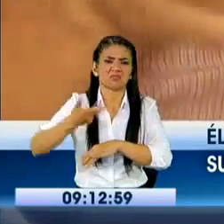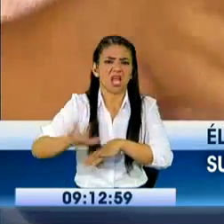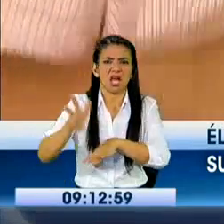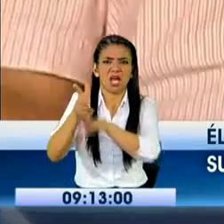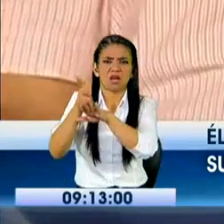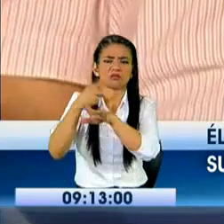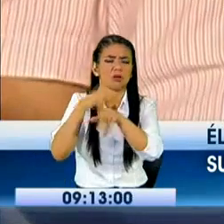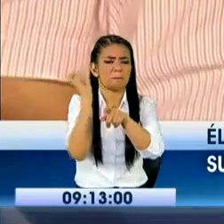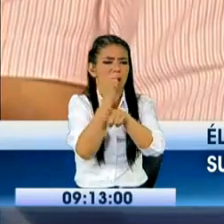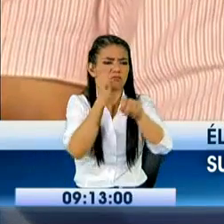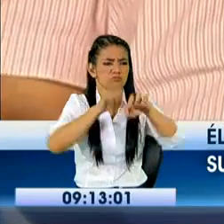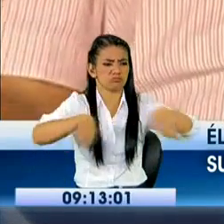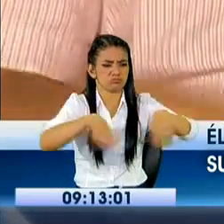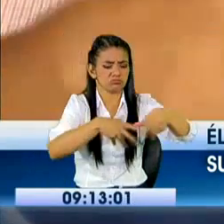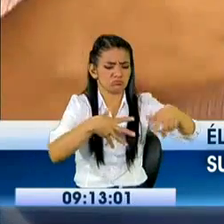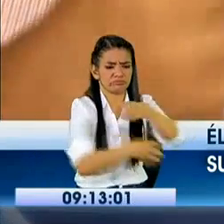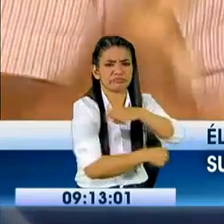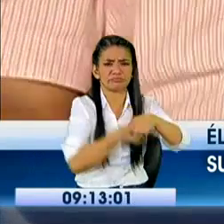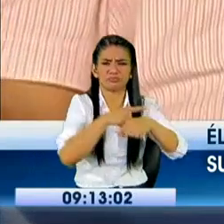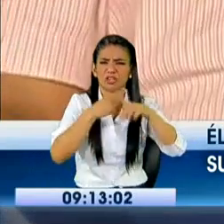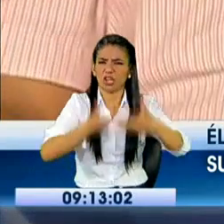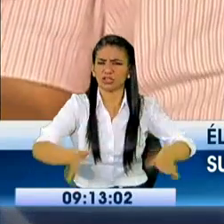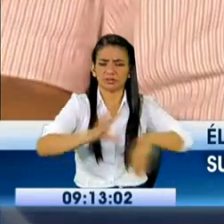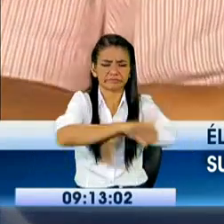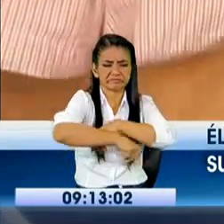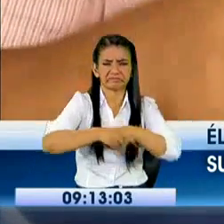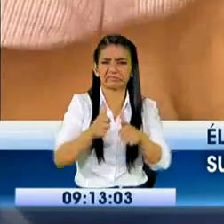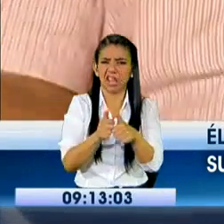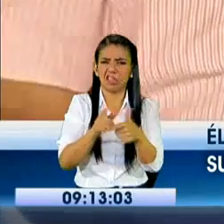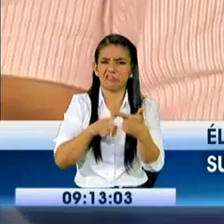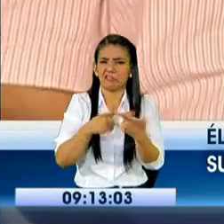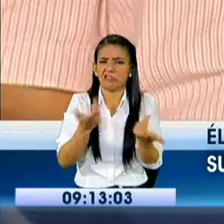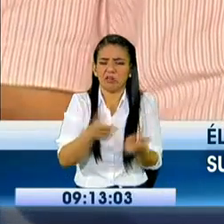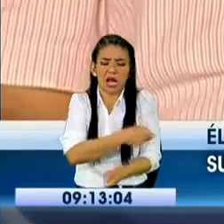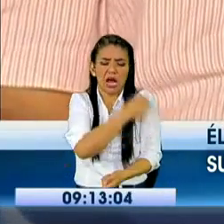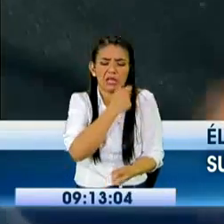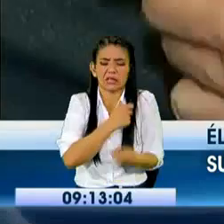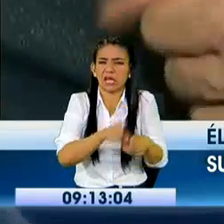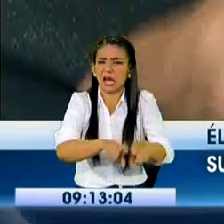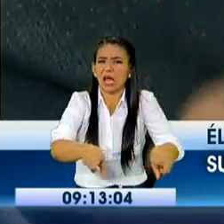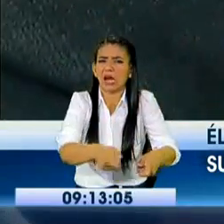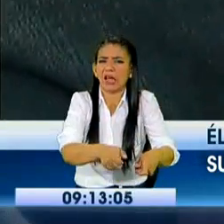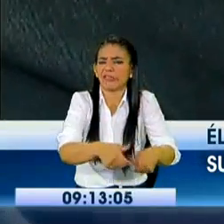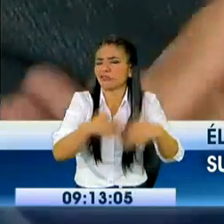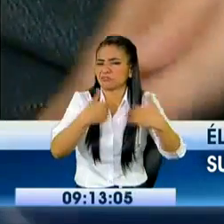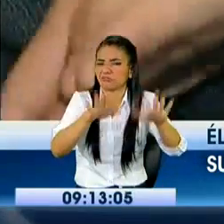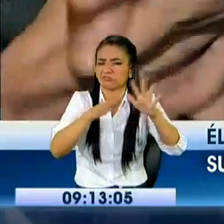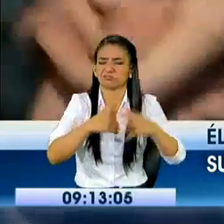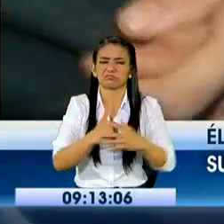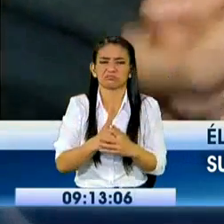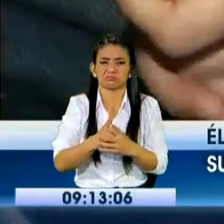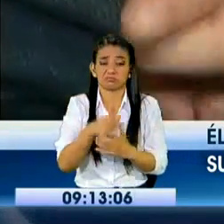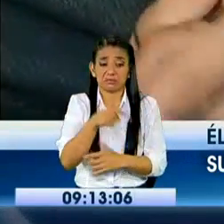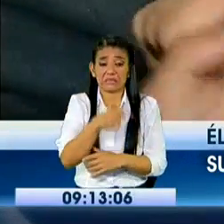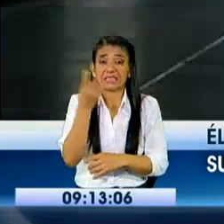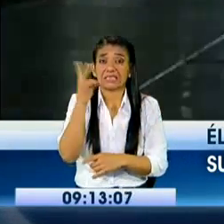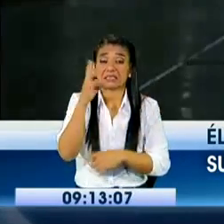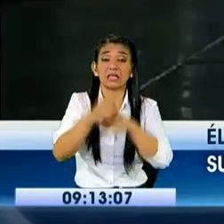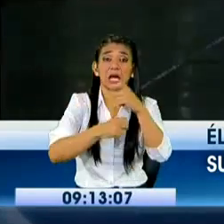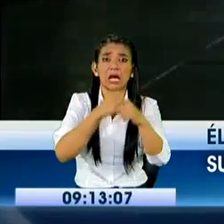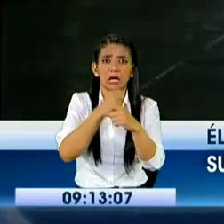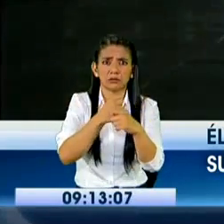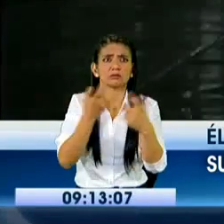le rompía con bujía y me llevaba teléfono, radio, cartera, lo que hubiera ahí. A los 17 años vivió por primera